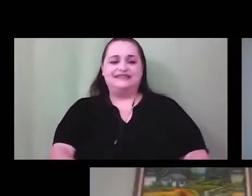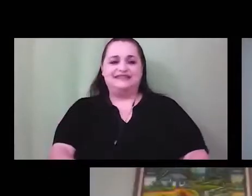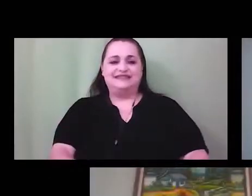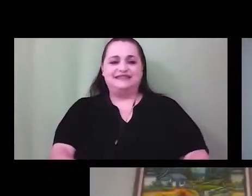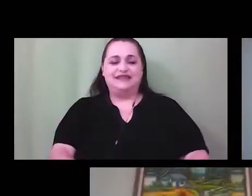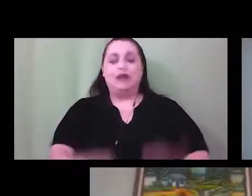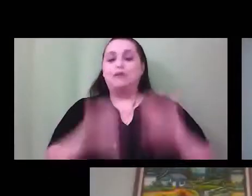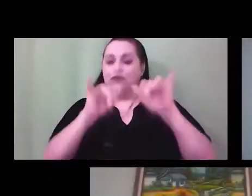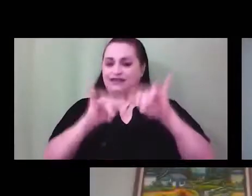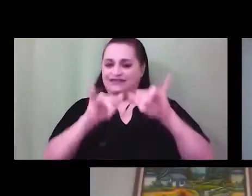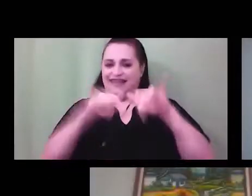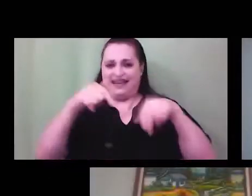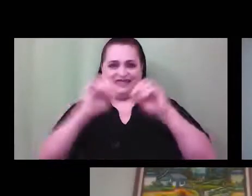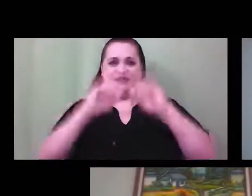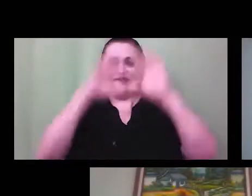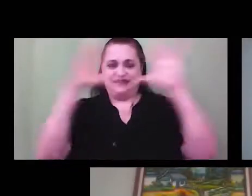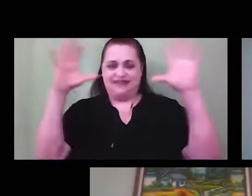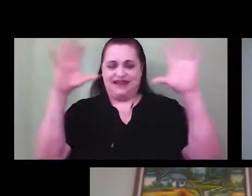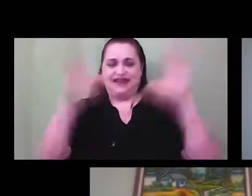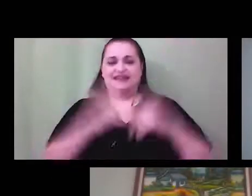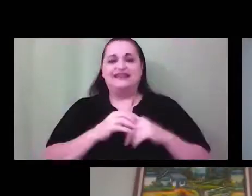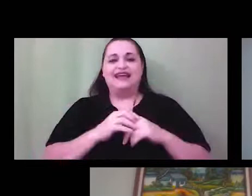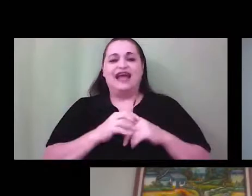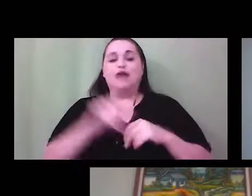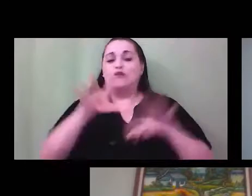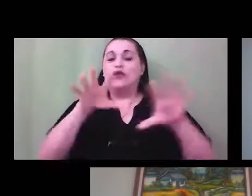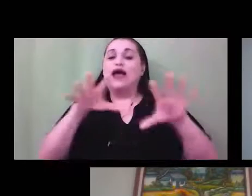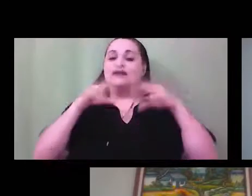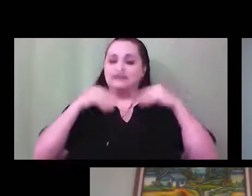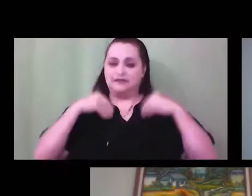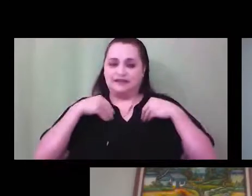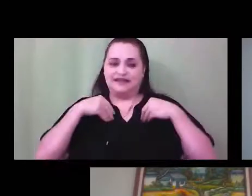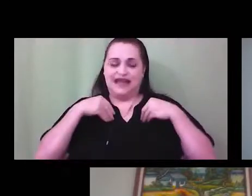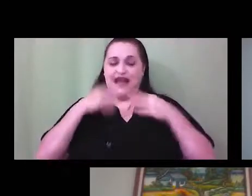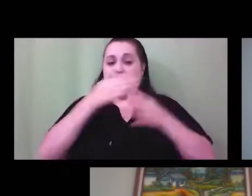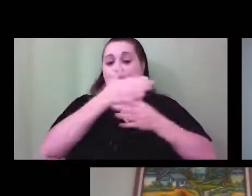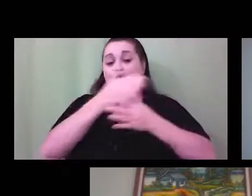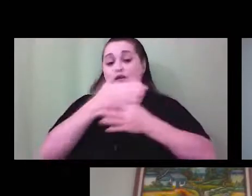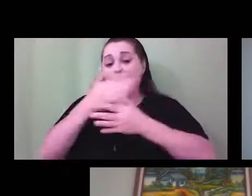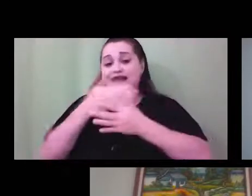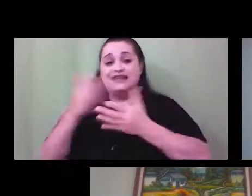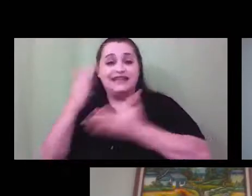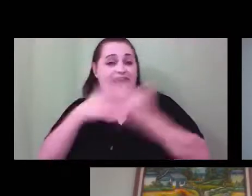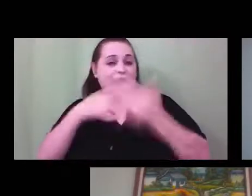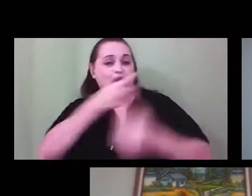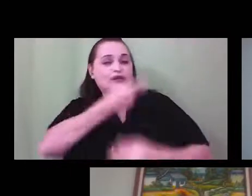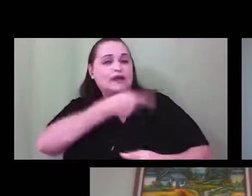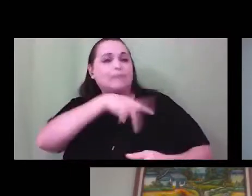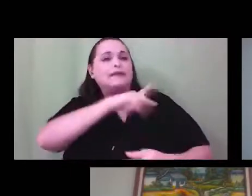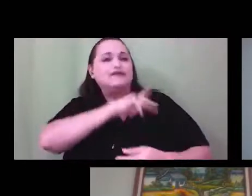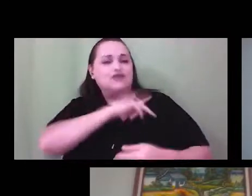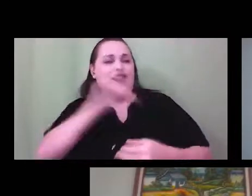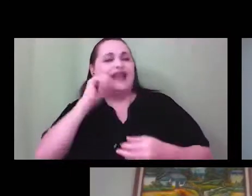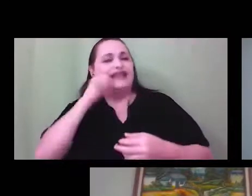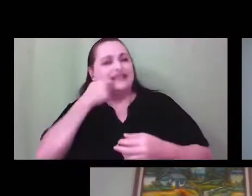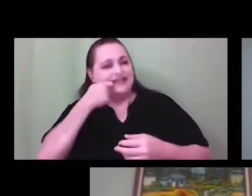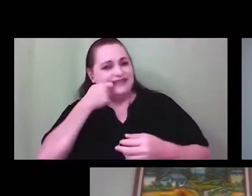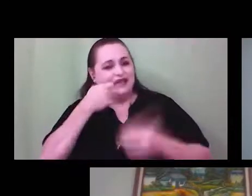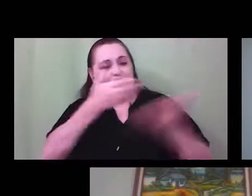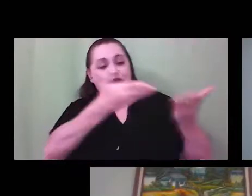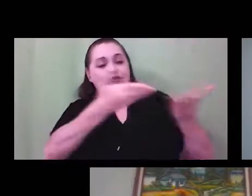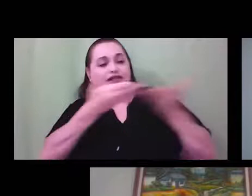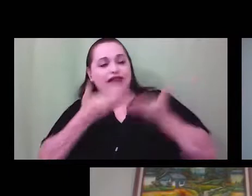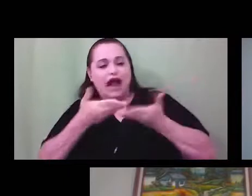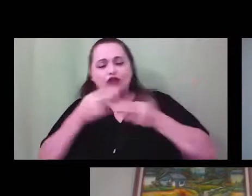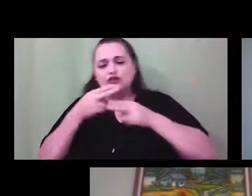por estar esta mañana y por aceptar compartir algo tan personal y tan íntimo, porque es traernos un poco